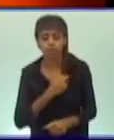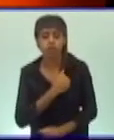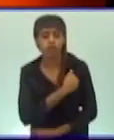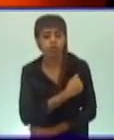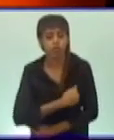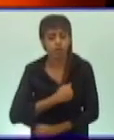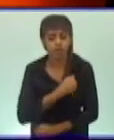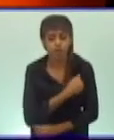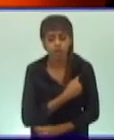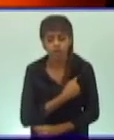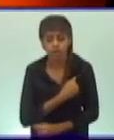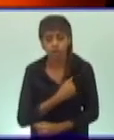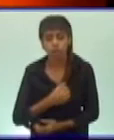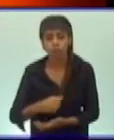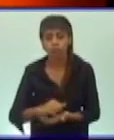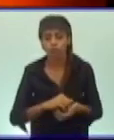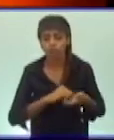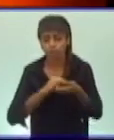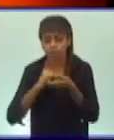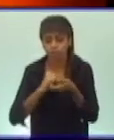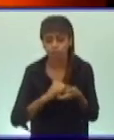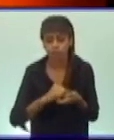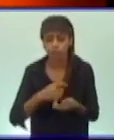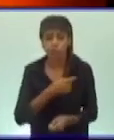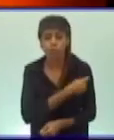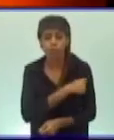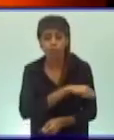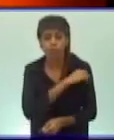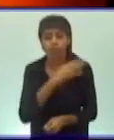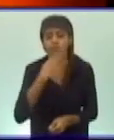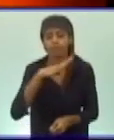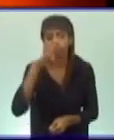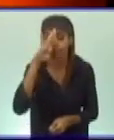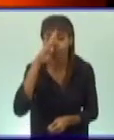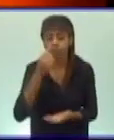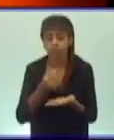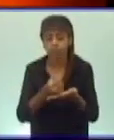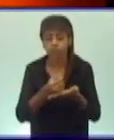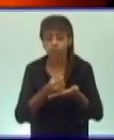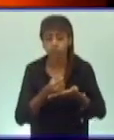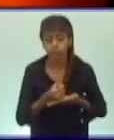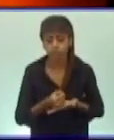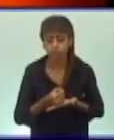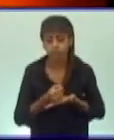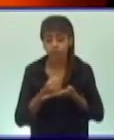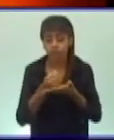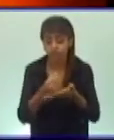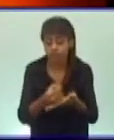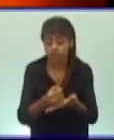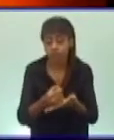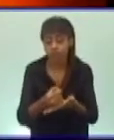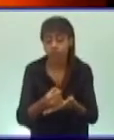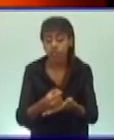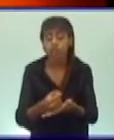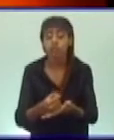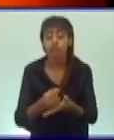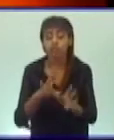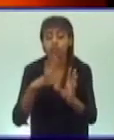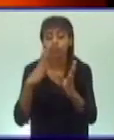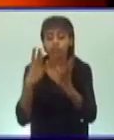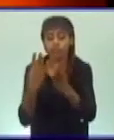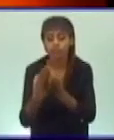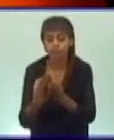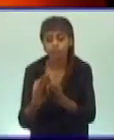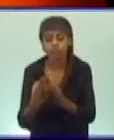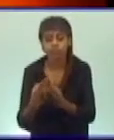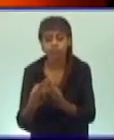de solidaridad con el pueblo cubano, cuando ayudan de manera desinteresada en todas las labores que se